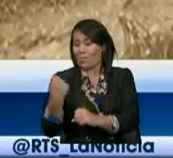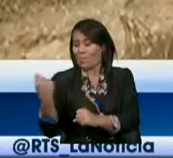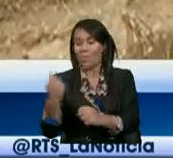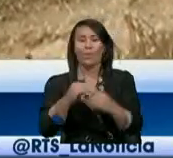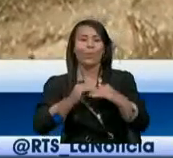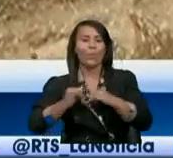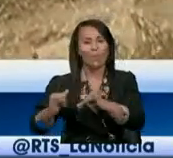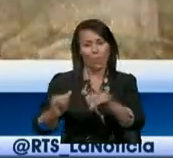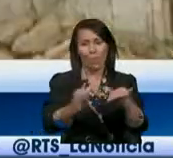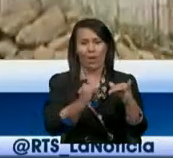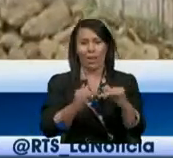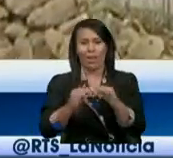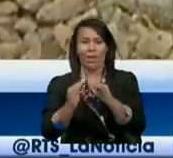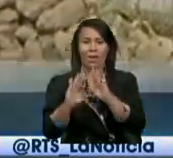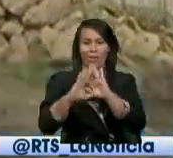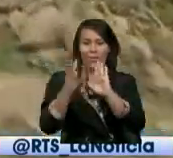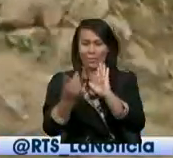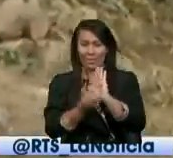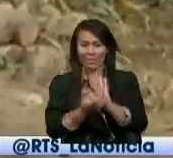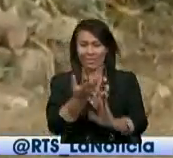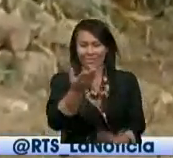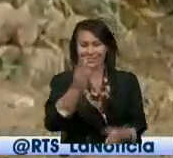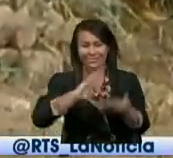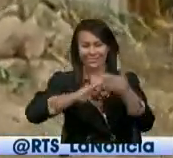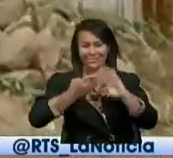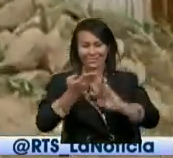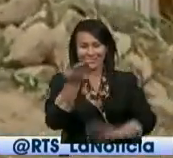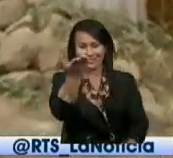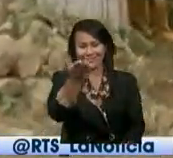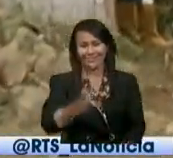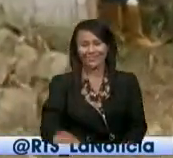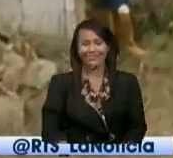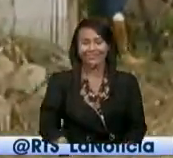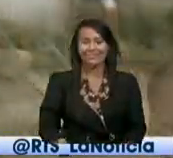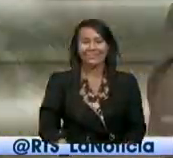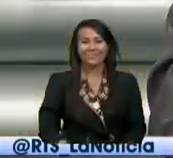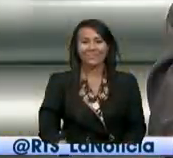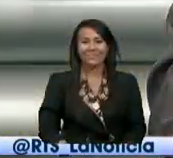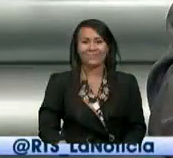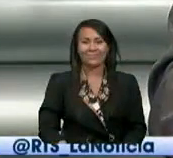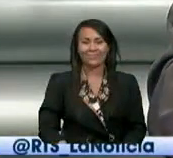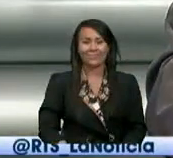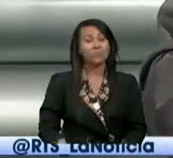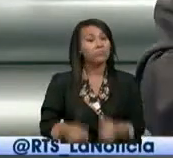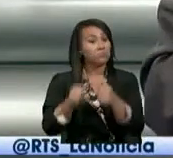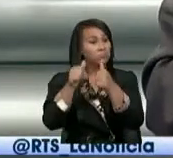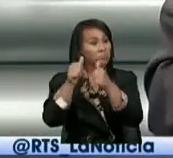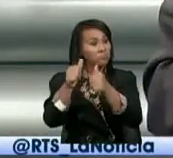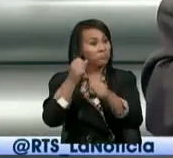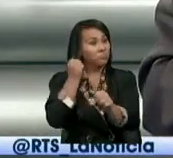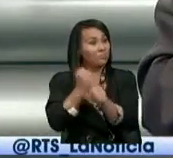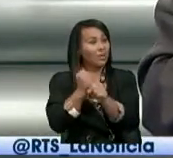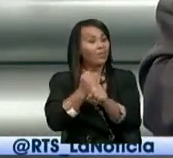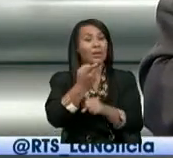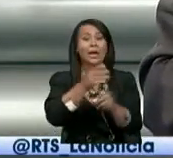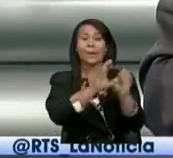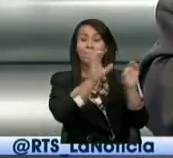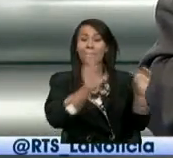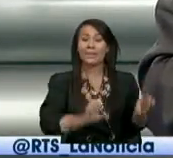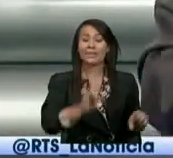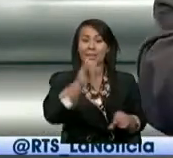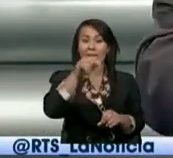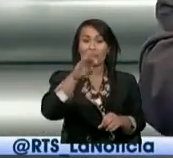junto a la comunidad, informó Enrique Muñoz. Muy bien, Interagua, Puerto Limpio, muy